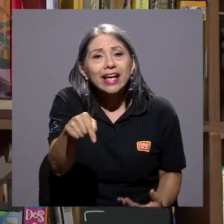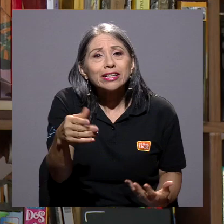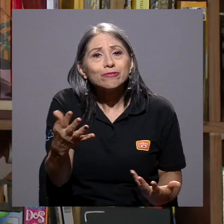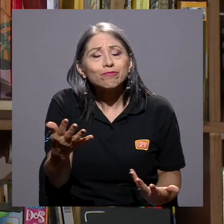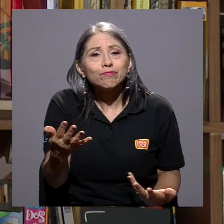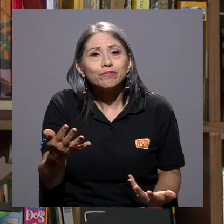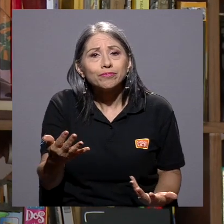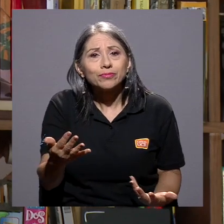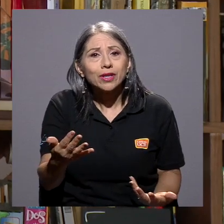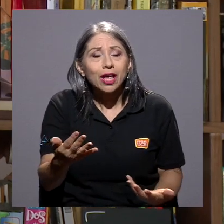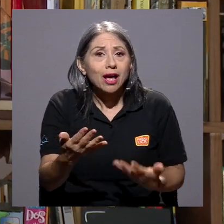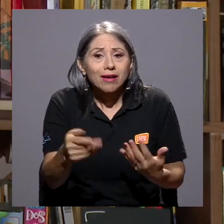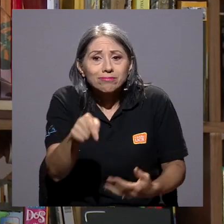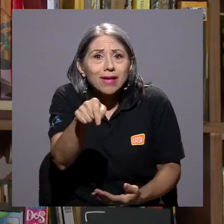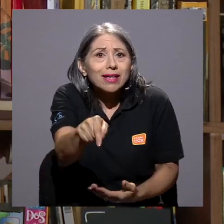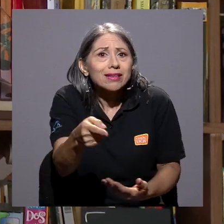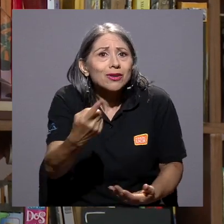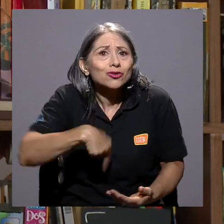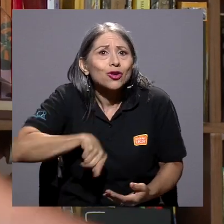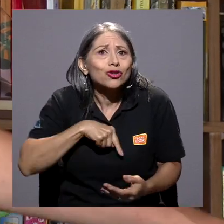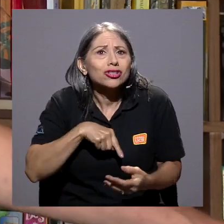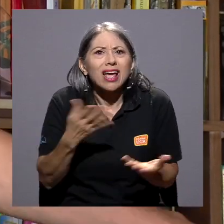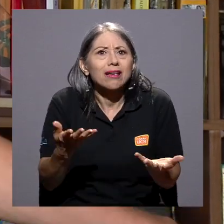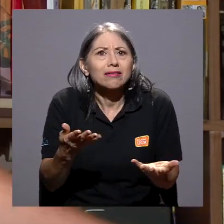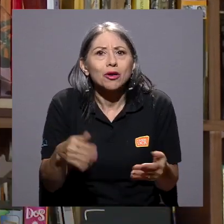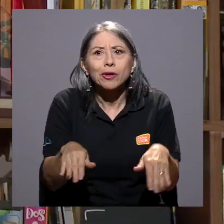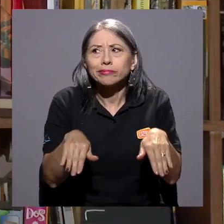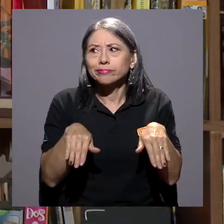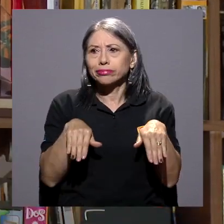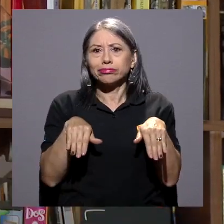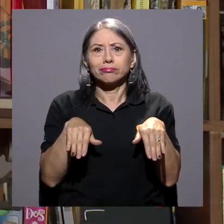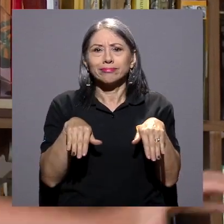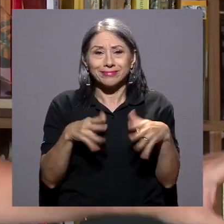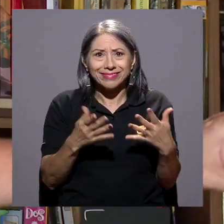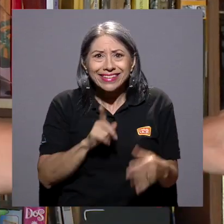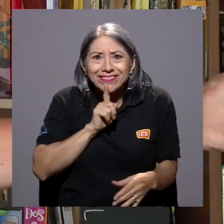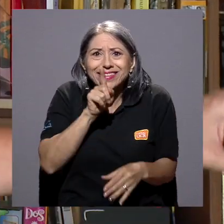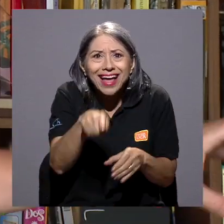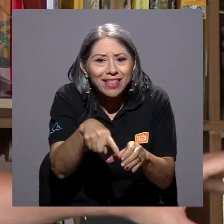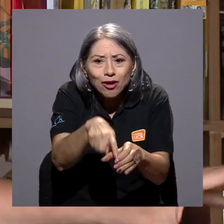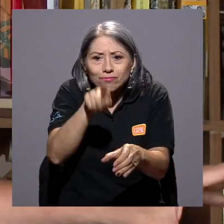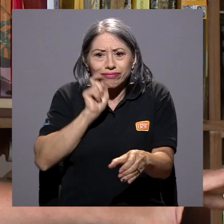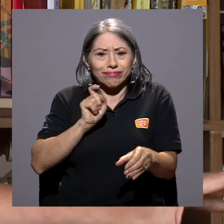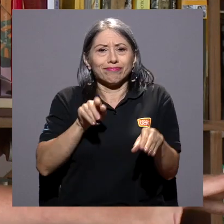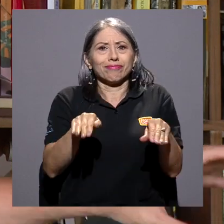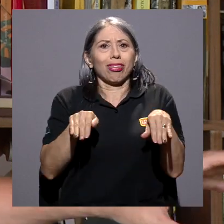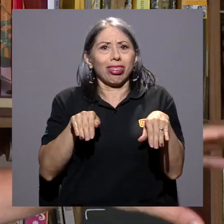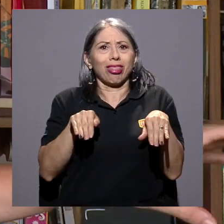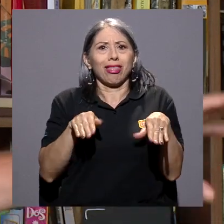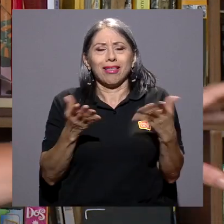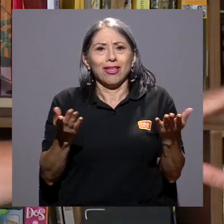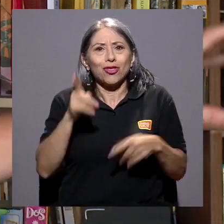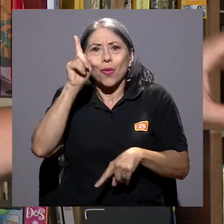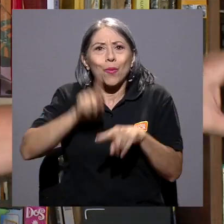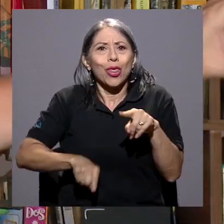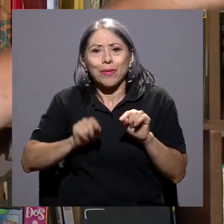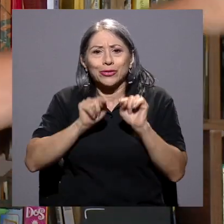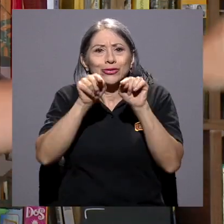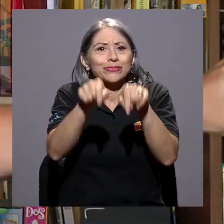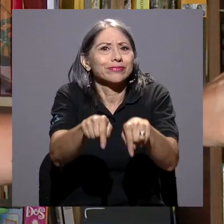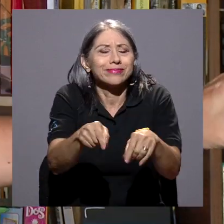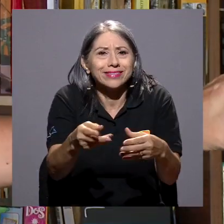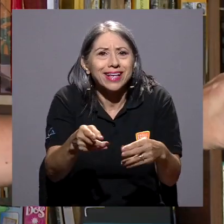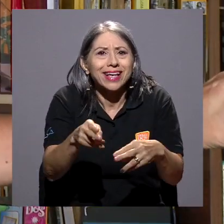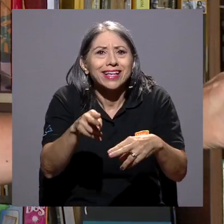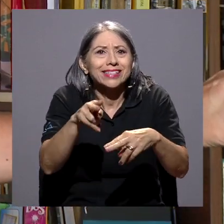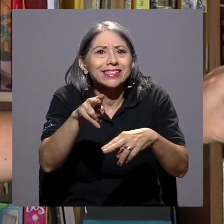que en la que nos vamos a quedar afuera, en la manera más literal, ¿verdad? O sea, a la que no nos vamos a poder sentar a